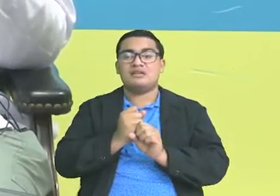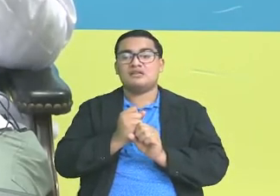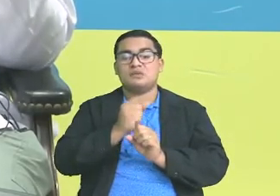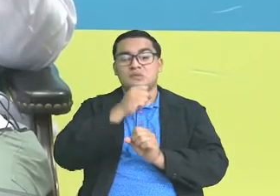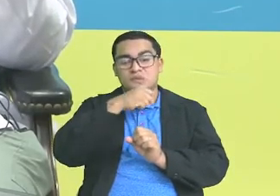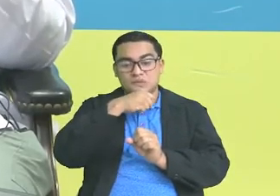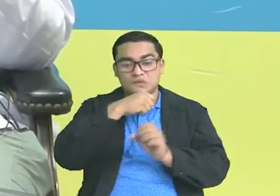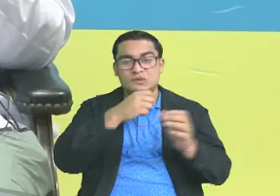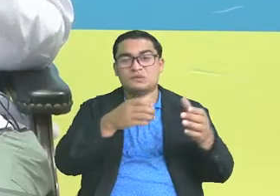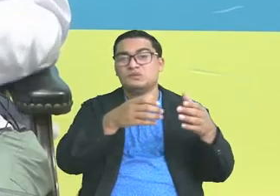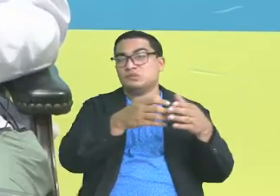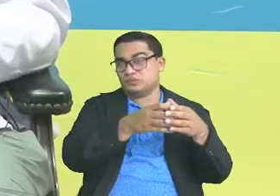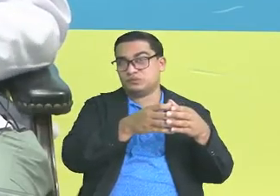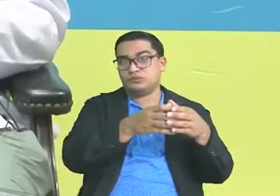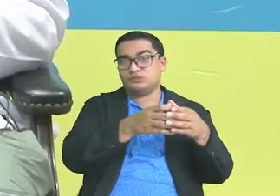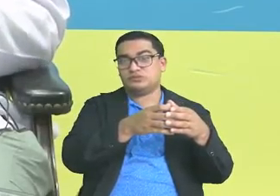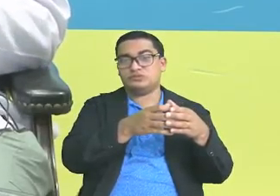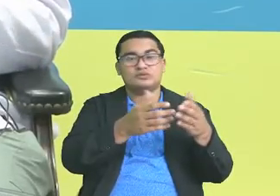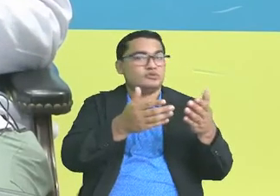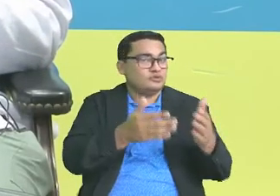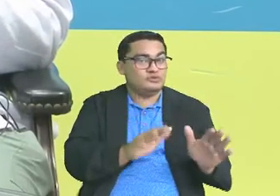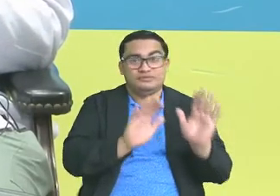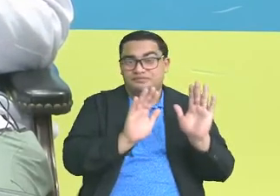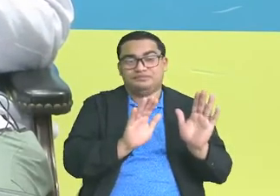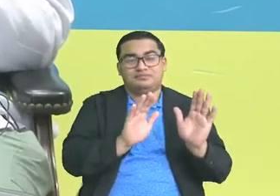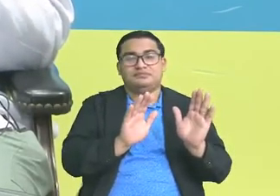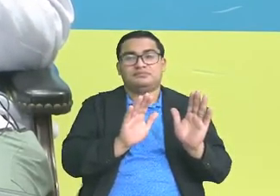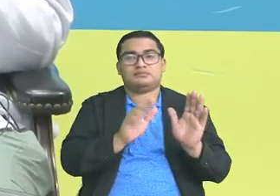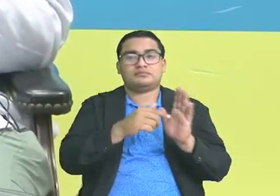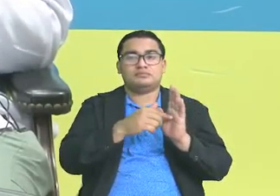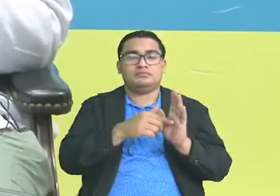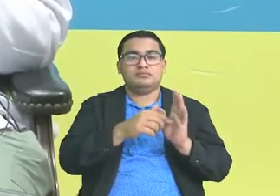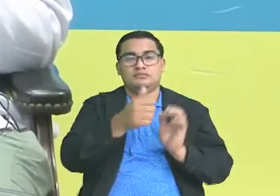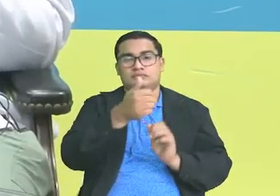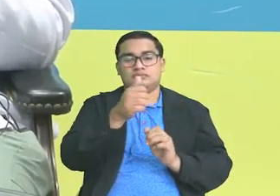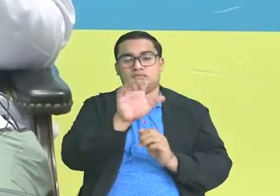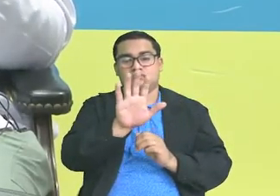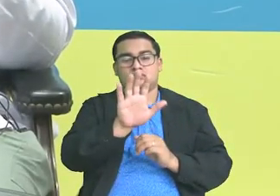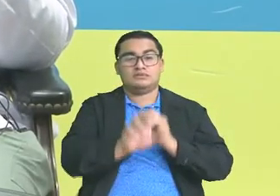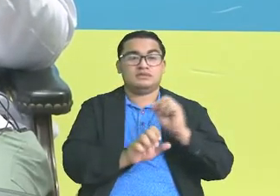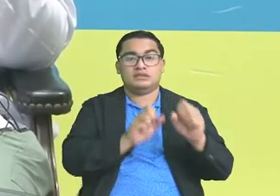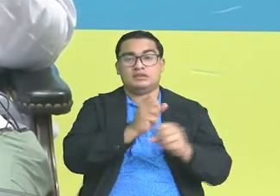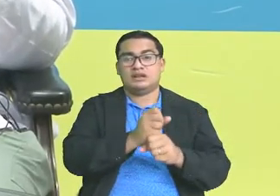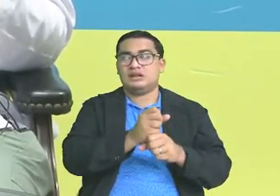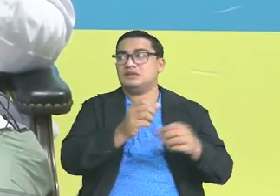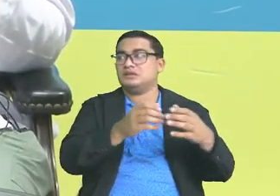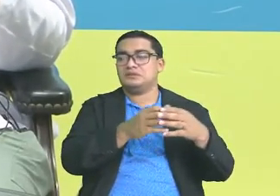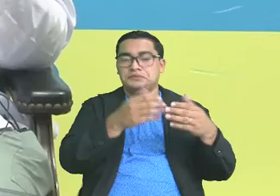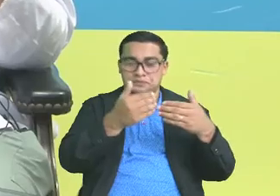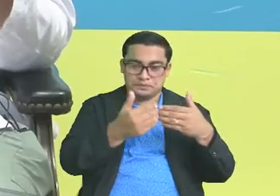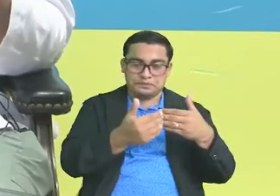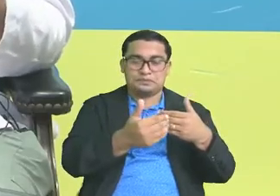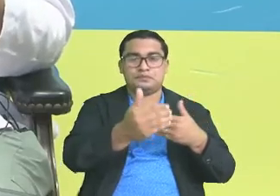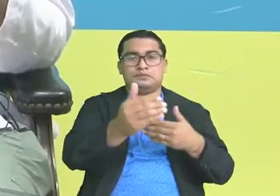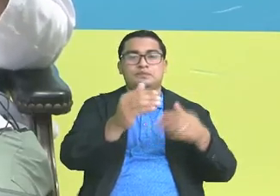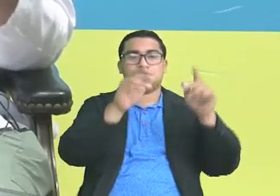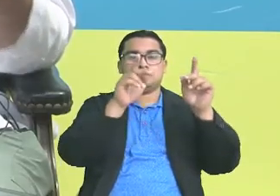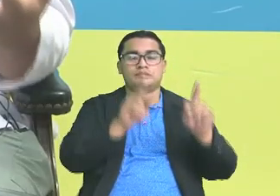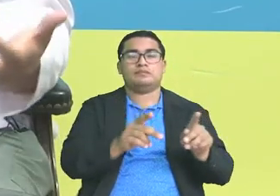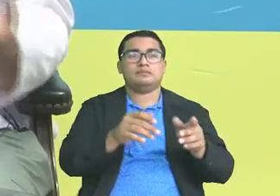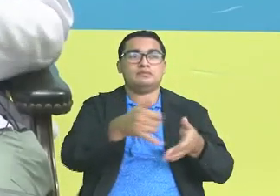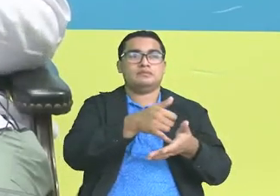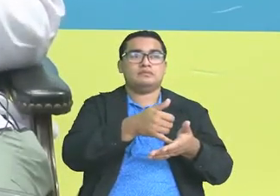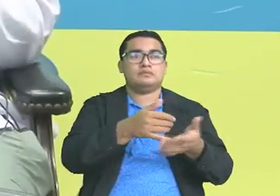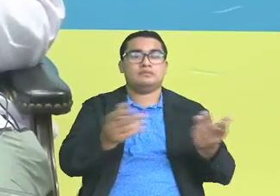pacientes donde esto es más común. Generalmente hablamos después de los 65 años, pues ya entramos en un grupo que tiene mayor riesgo de